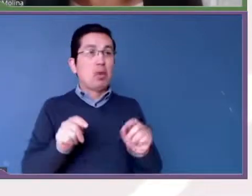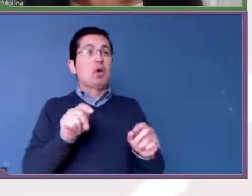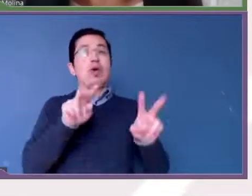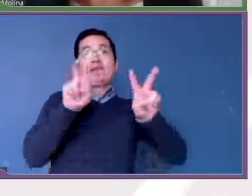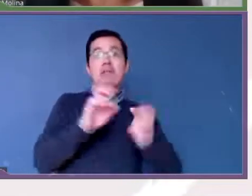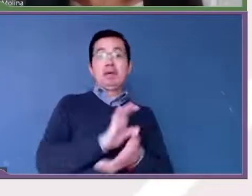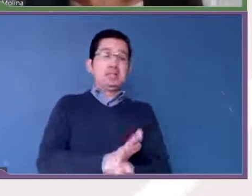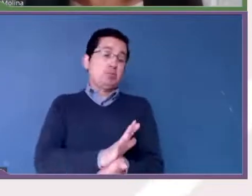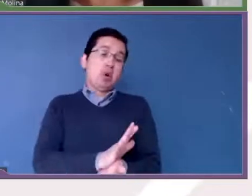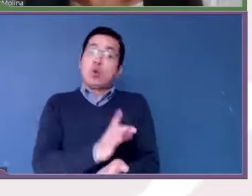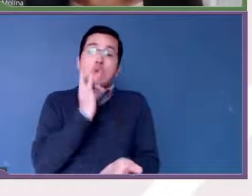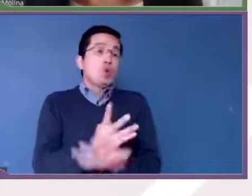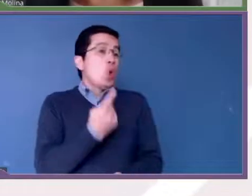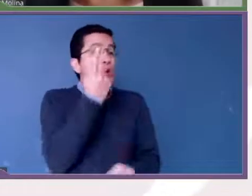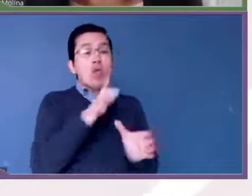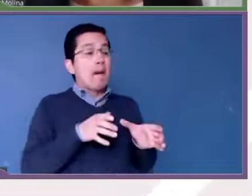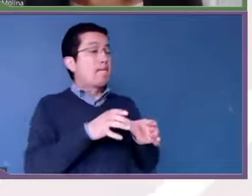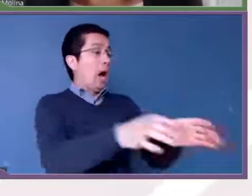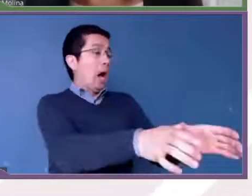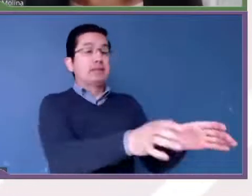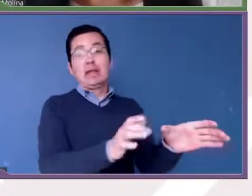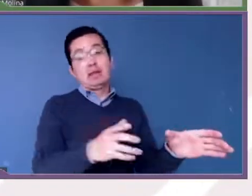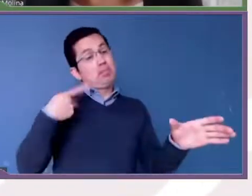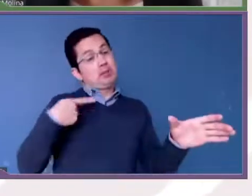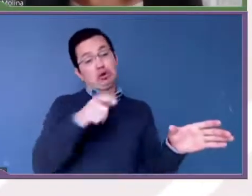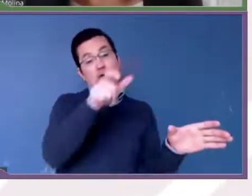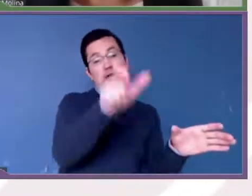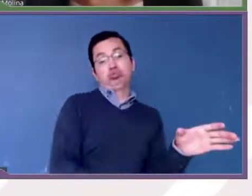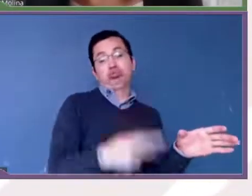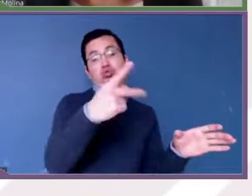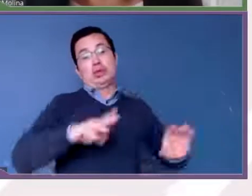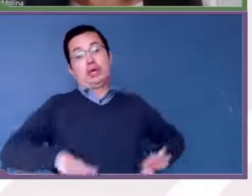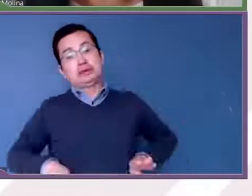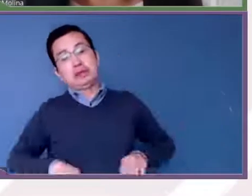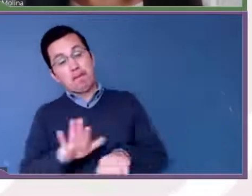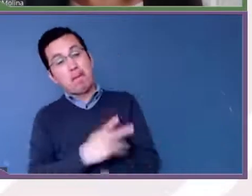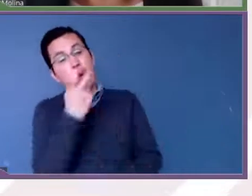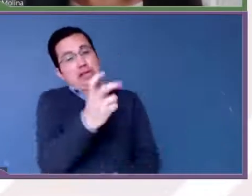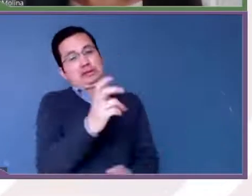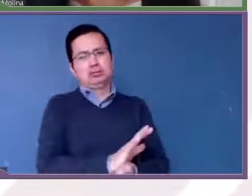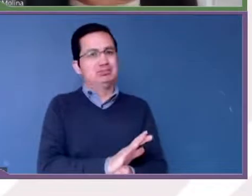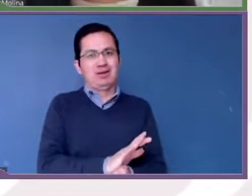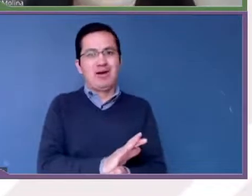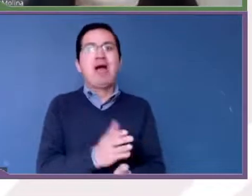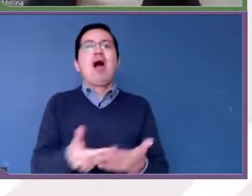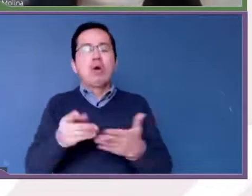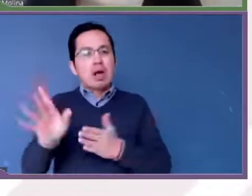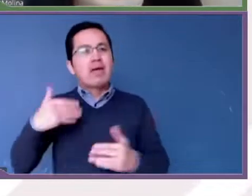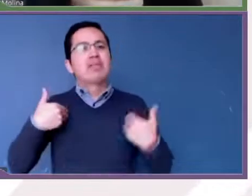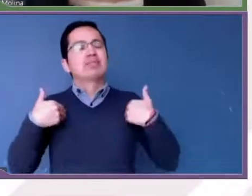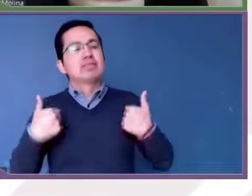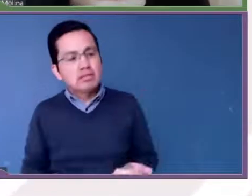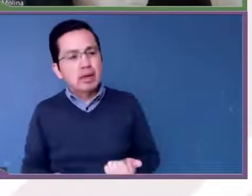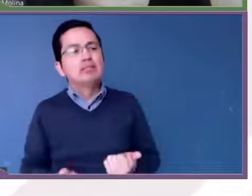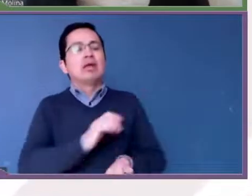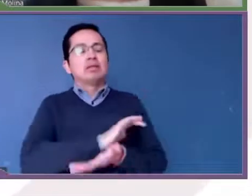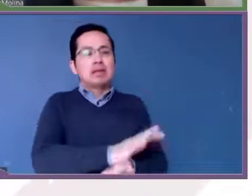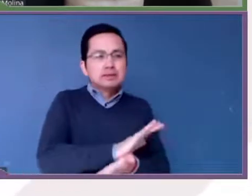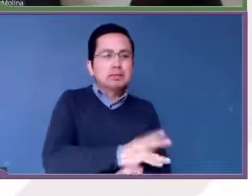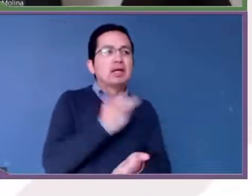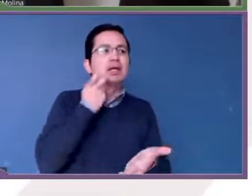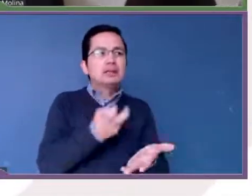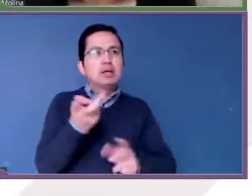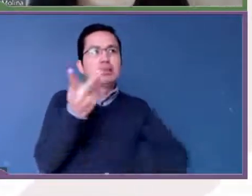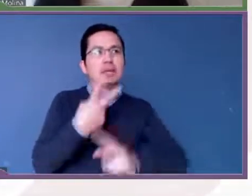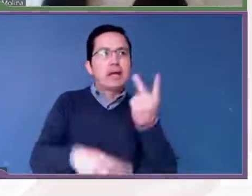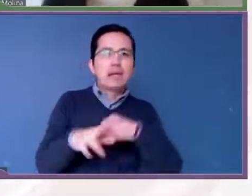como asociado a las conductas de una persona, para entender el fenómeno social que está debajo. ¿Sí? Que es la desigualdad. Y yo creo que